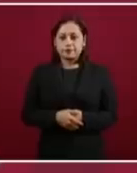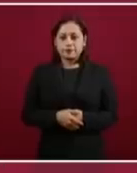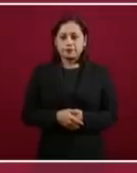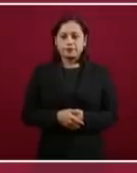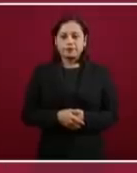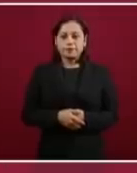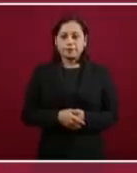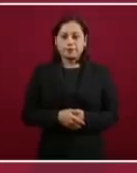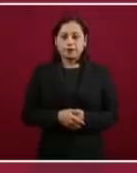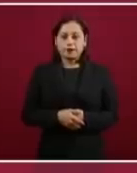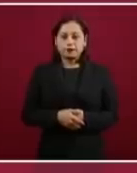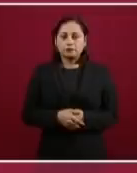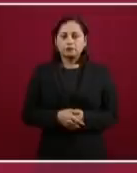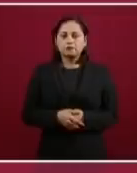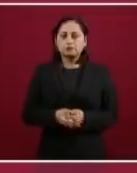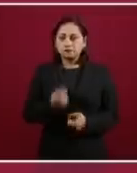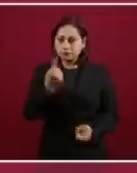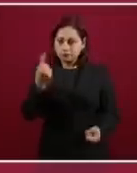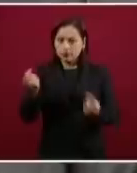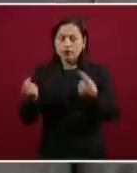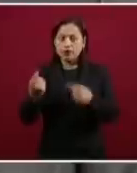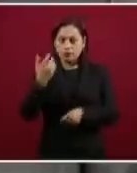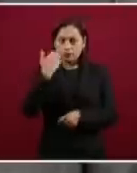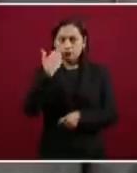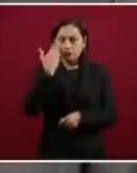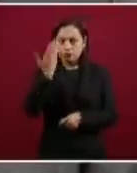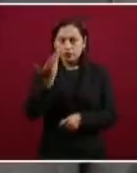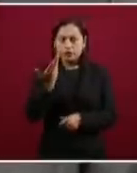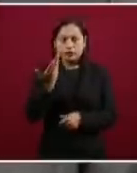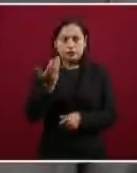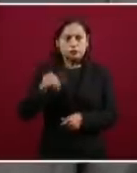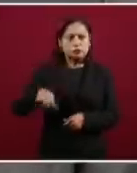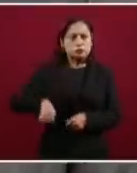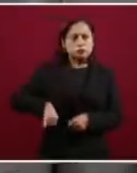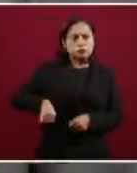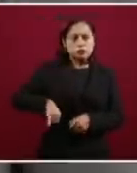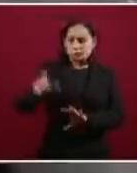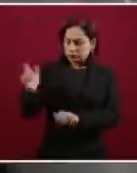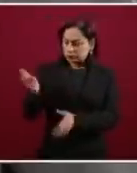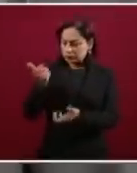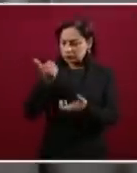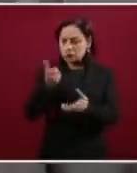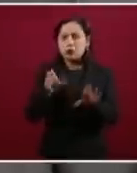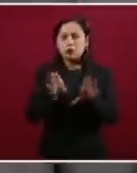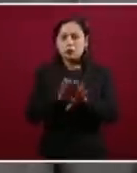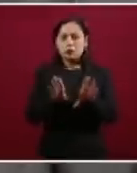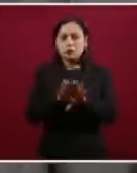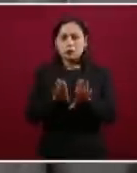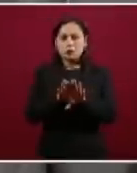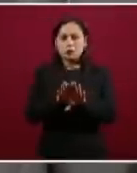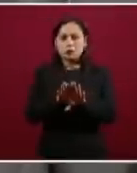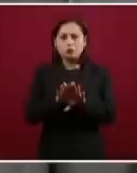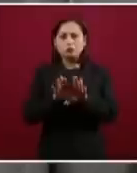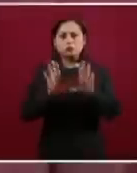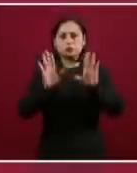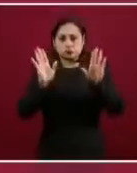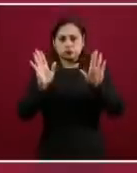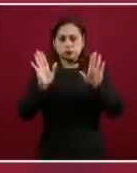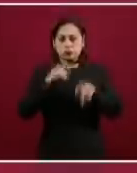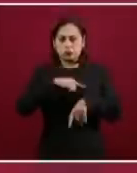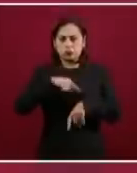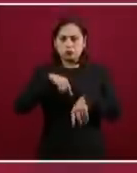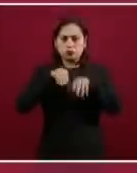saber sobre cómo se está proponiendo el presupuesto, estamos en condiciones de informar